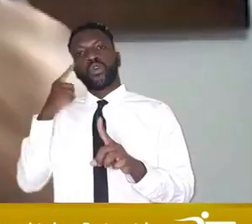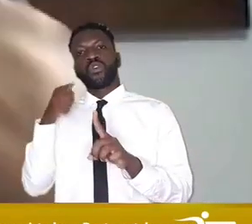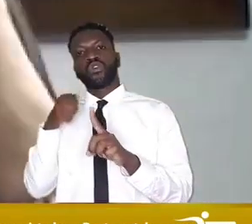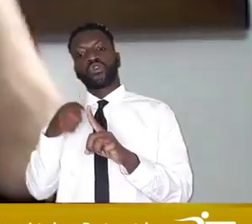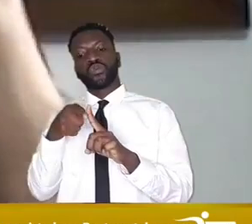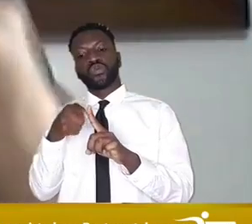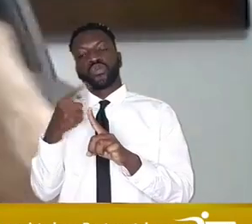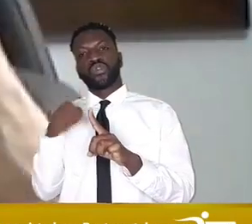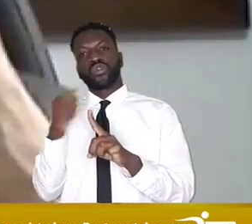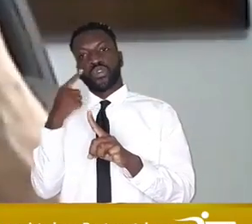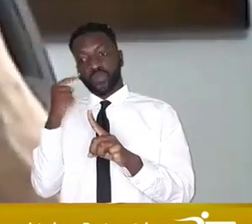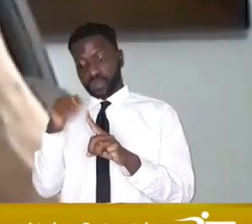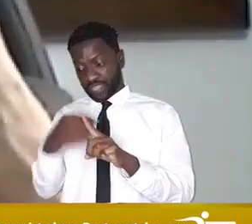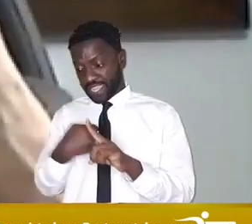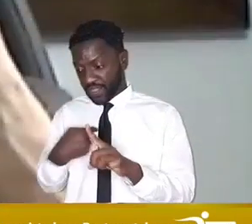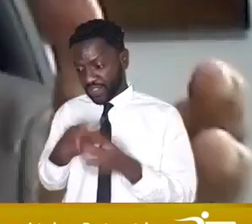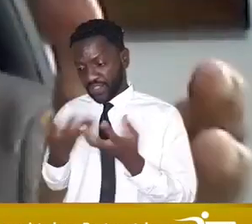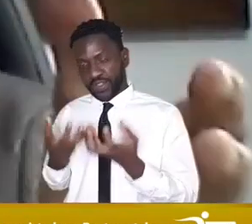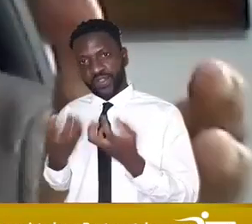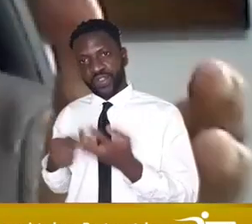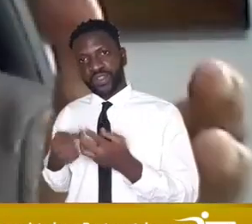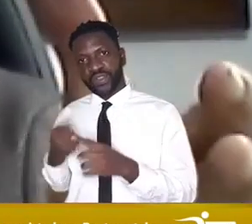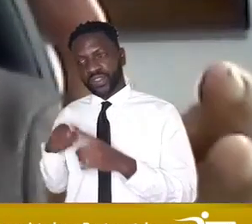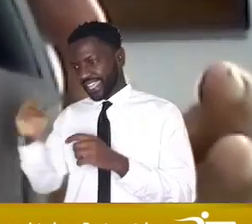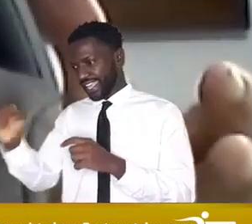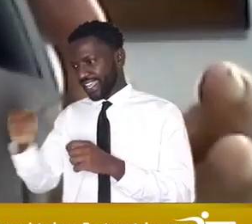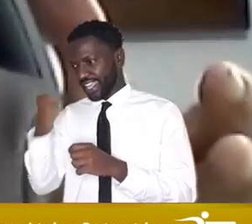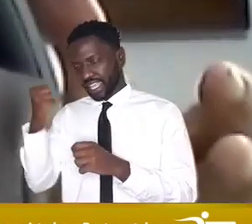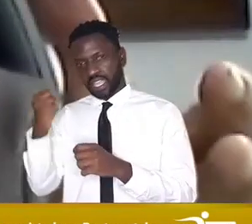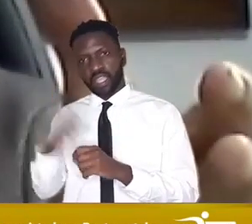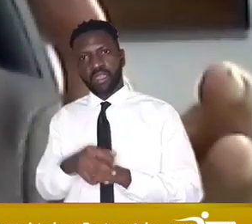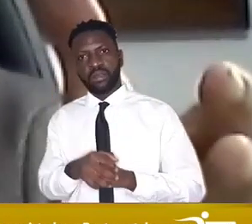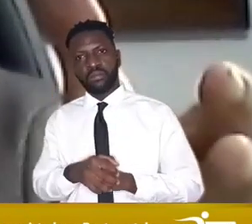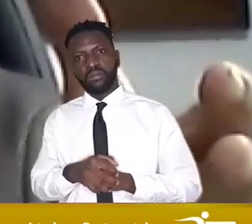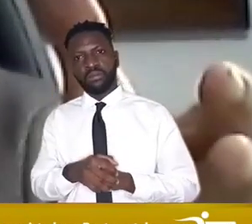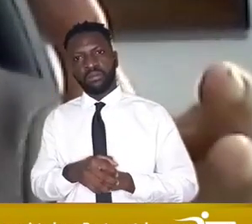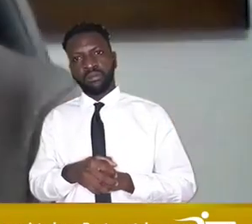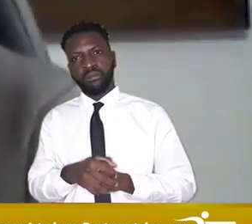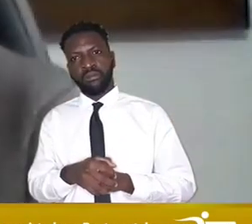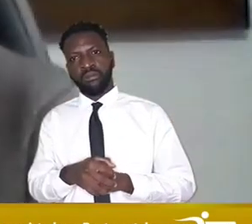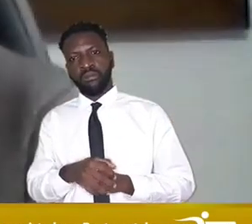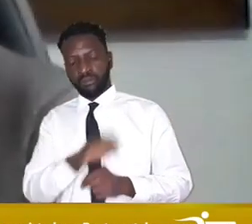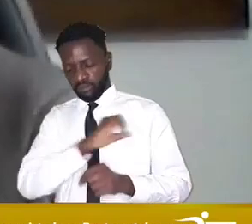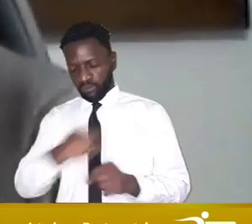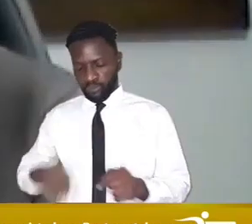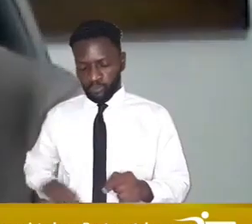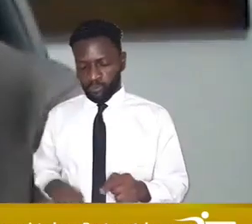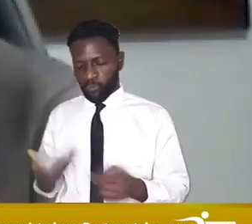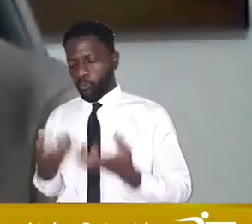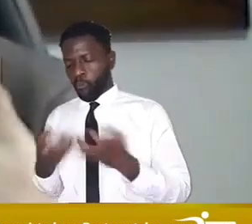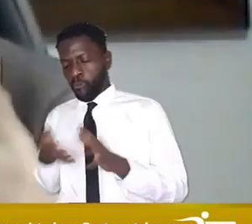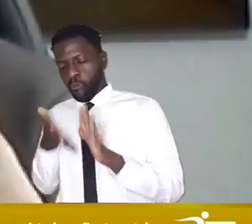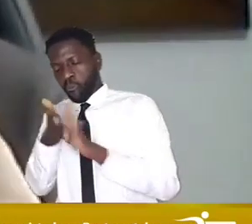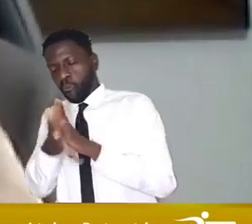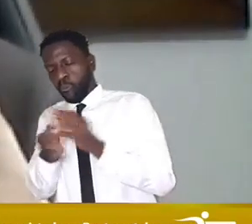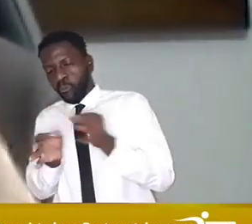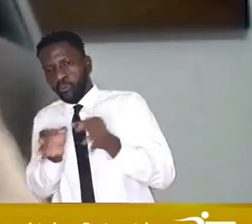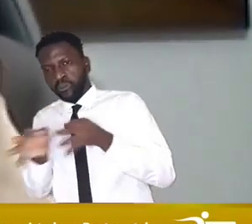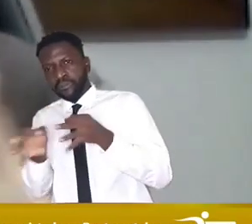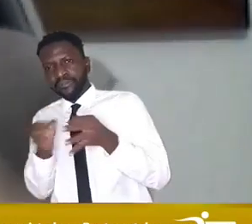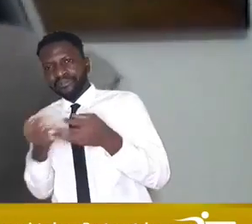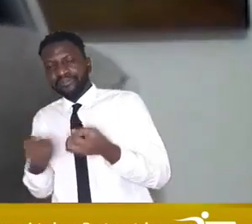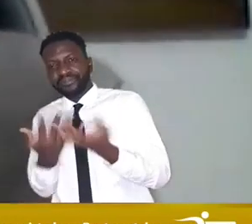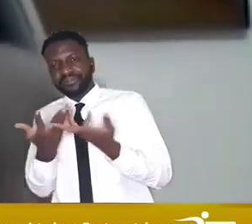yo quiero conseguir algo. Y el Señor también nos explicó cómo la semilla